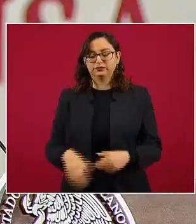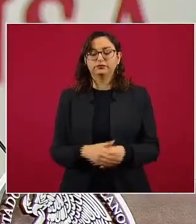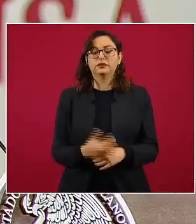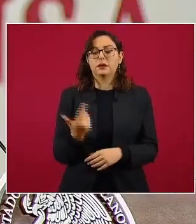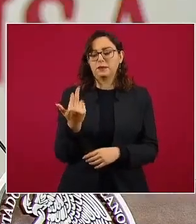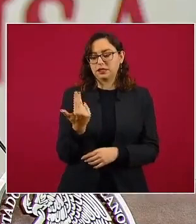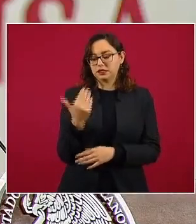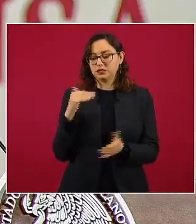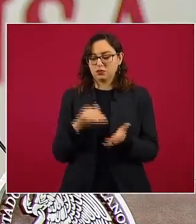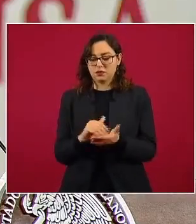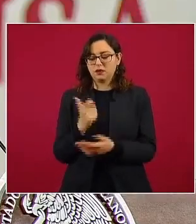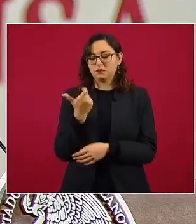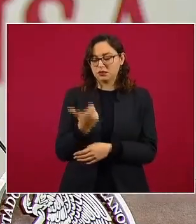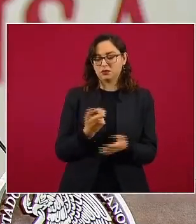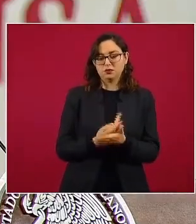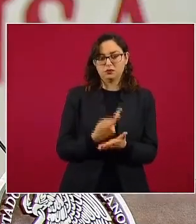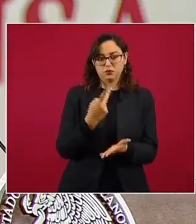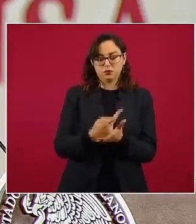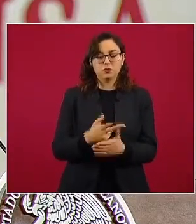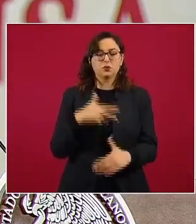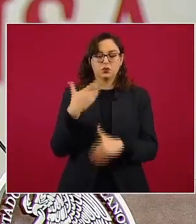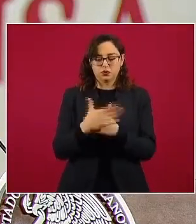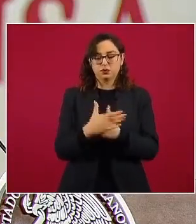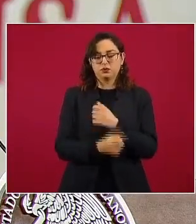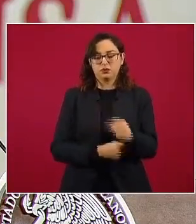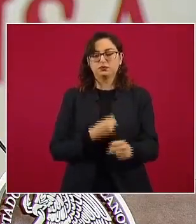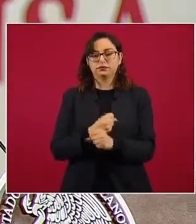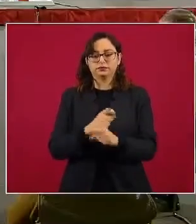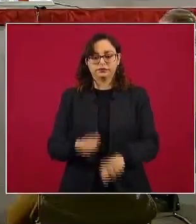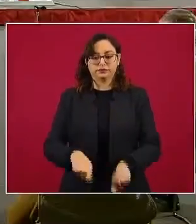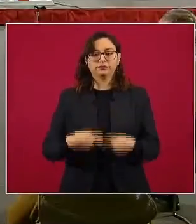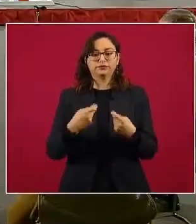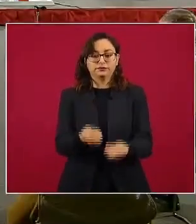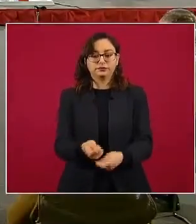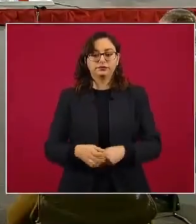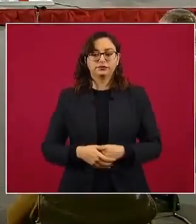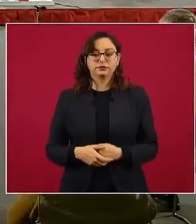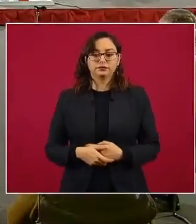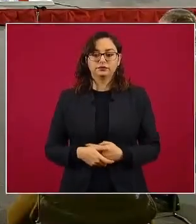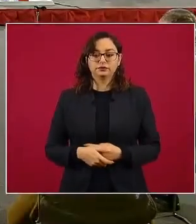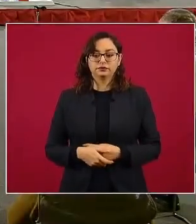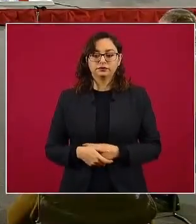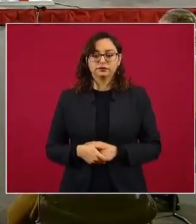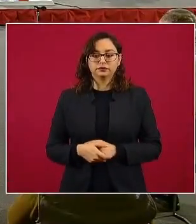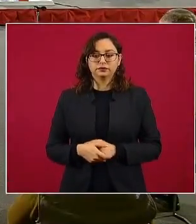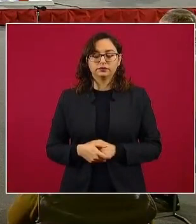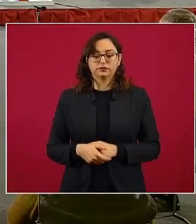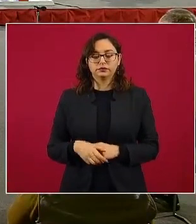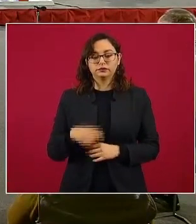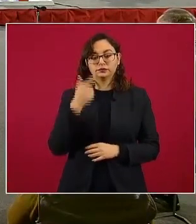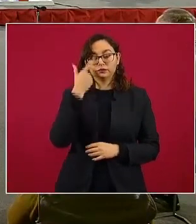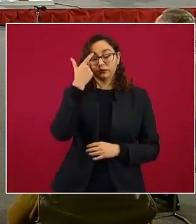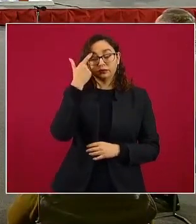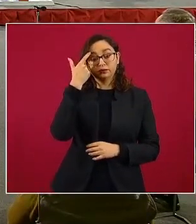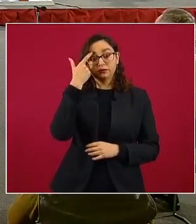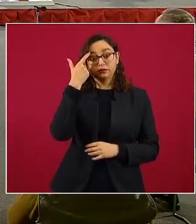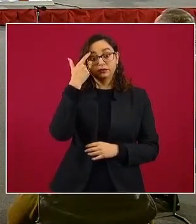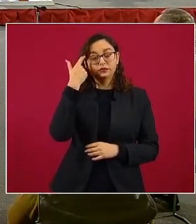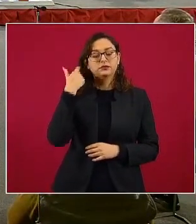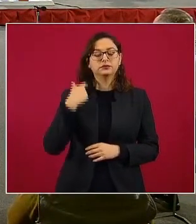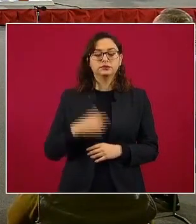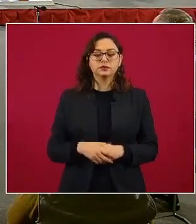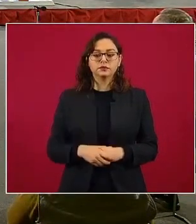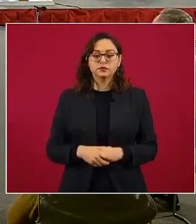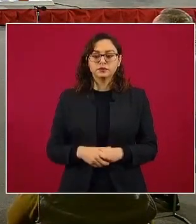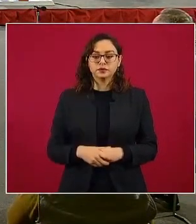mil pesos que se entregarán el próximo año. En la siguiente. El grado placa, de acuerdo al Consejo de